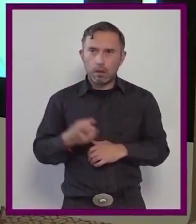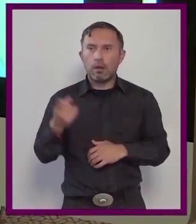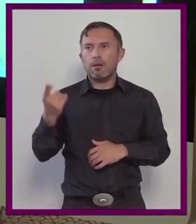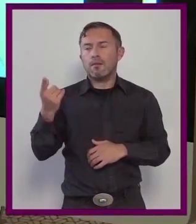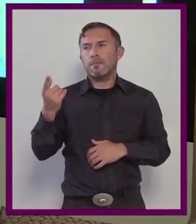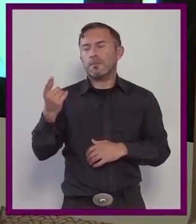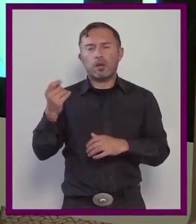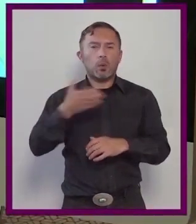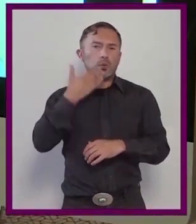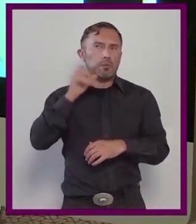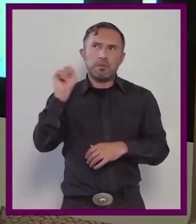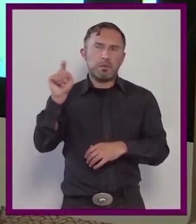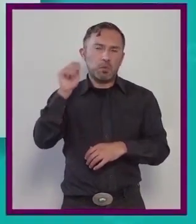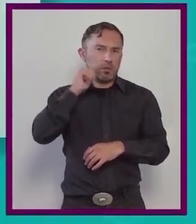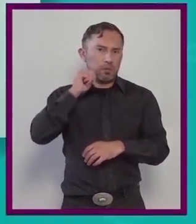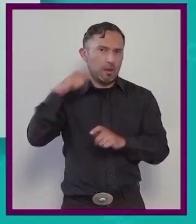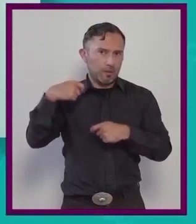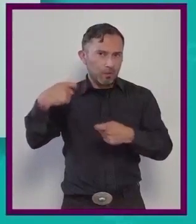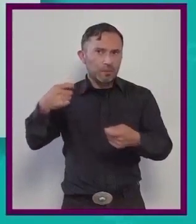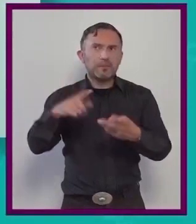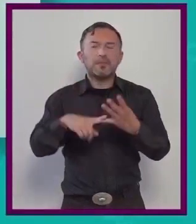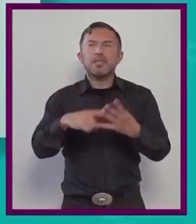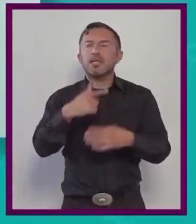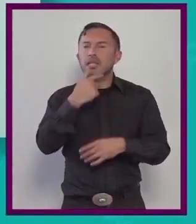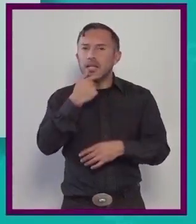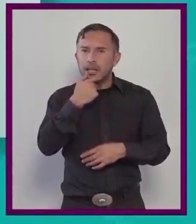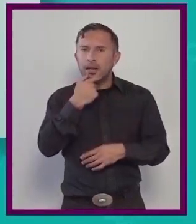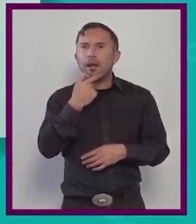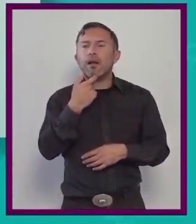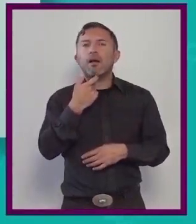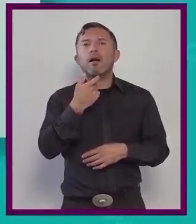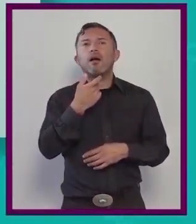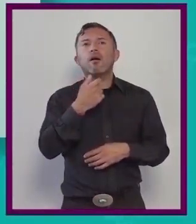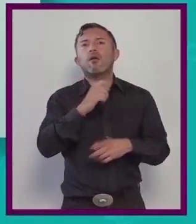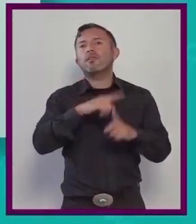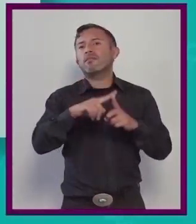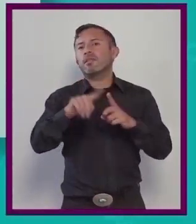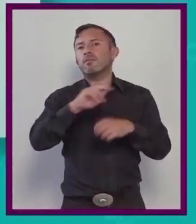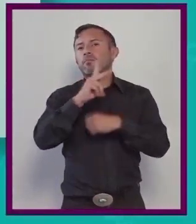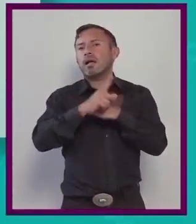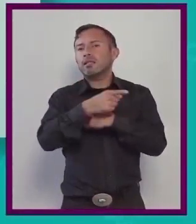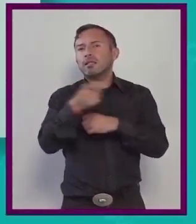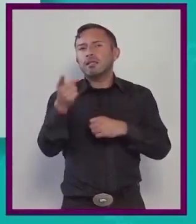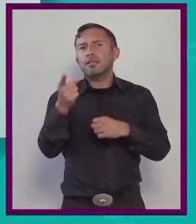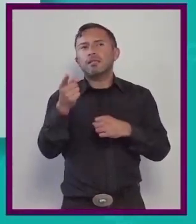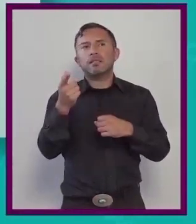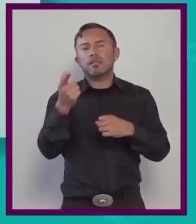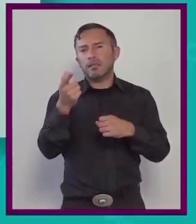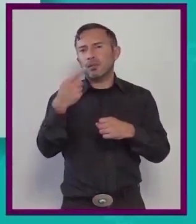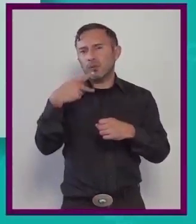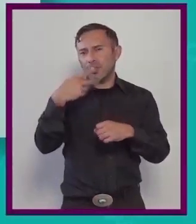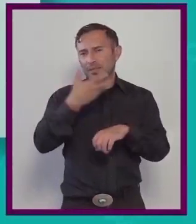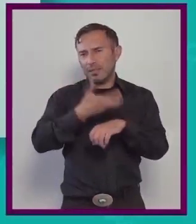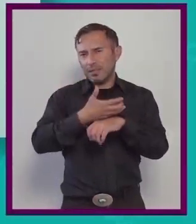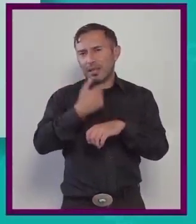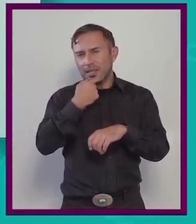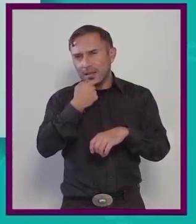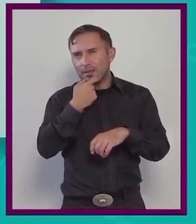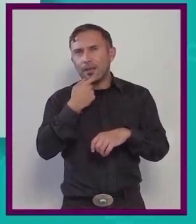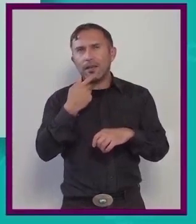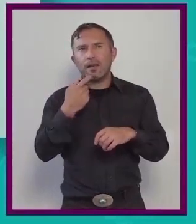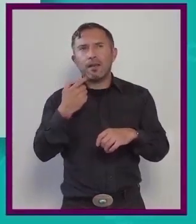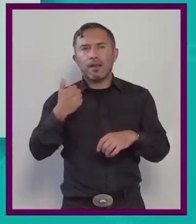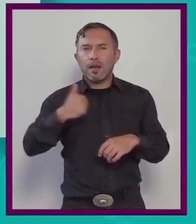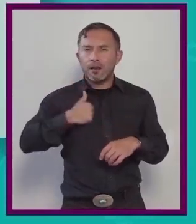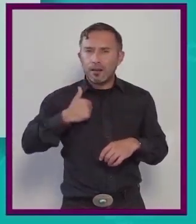ha tenido este tipo de sistema, Inglaterra, todos los países del sistema anglosajón, Canadá, por